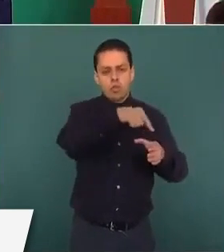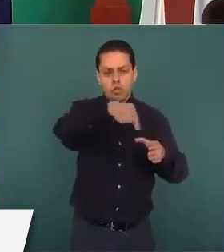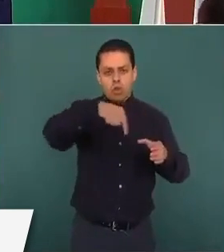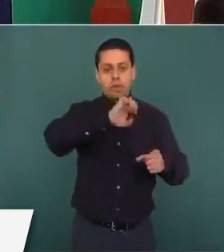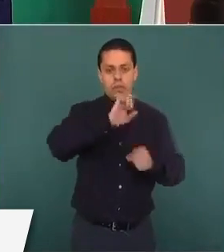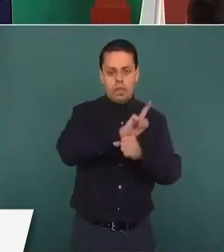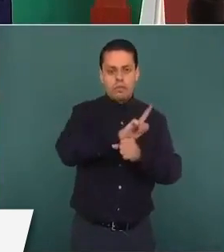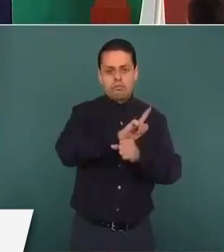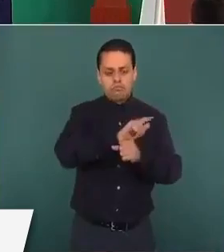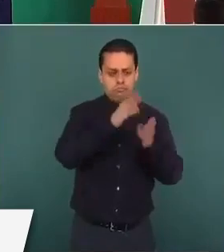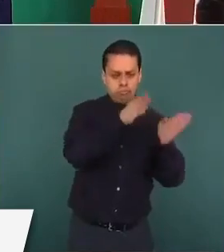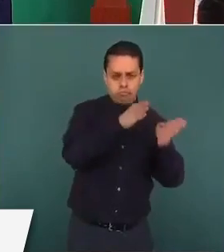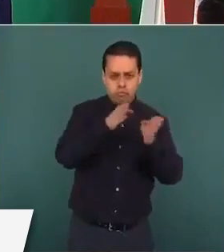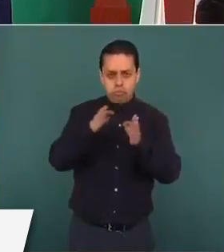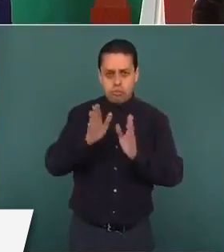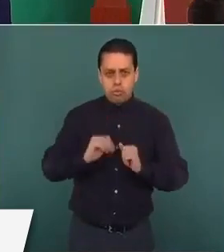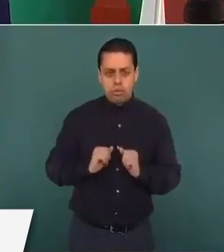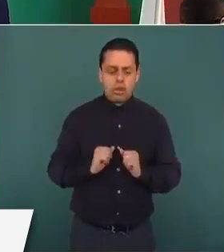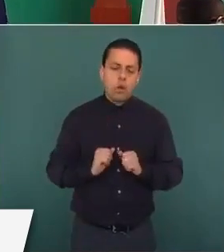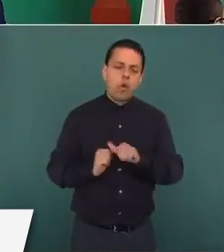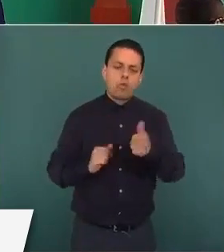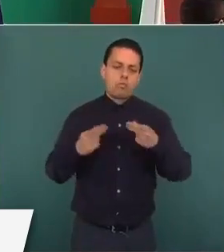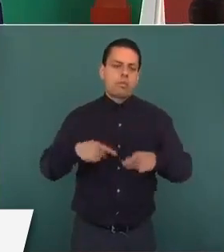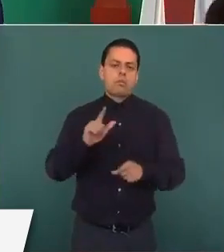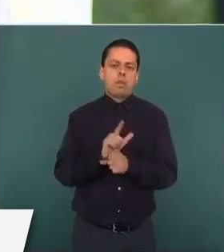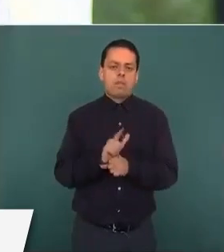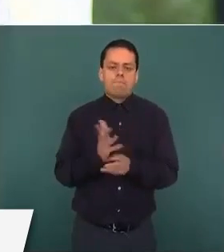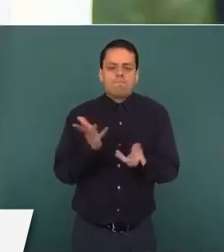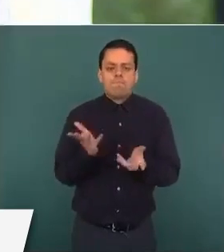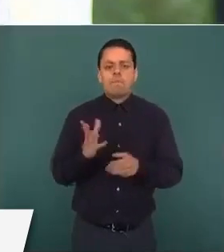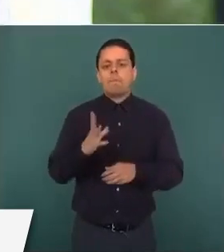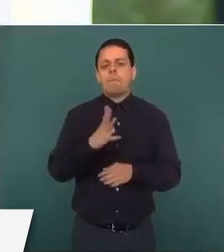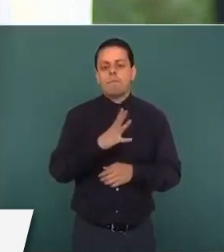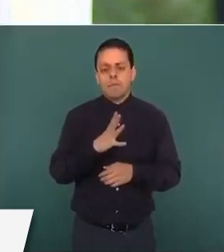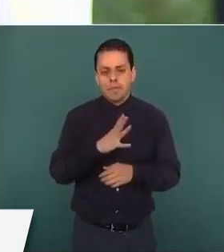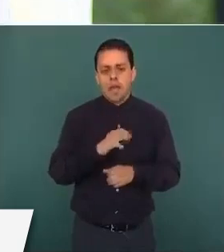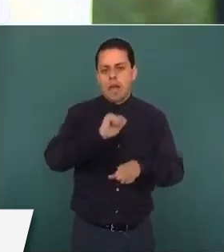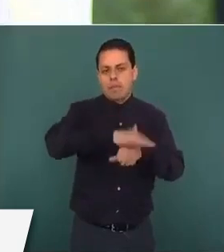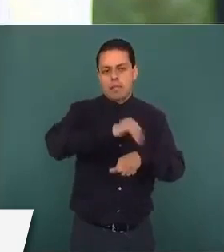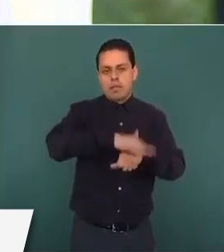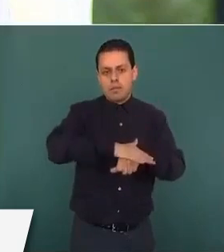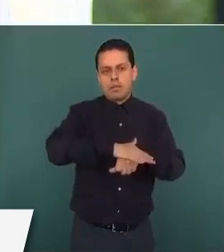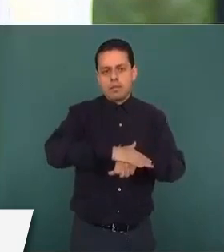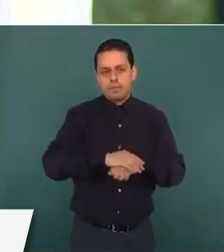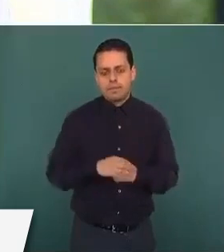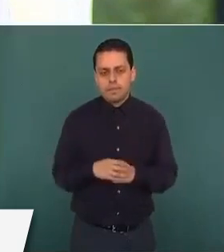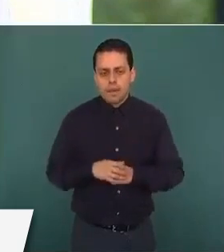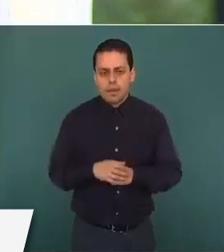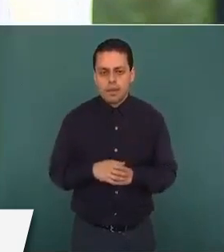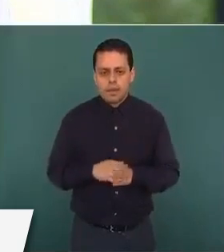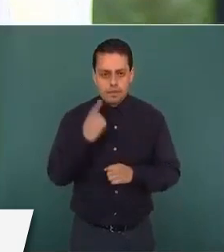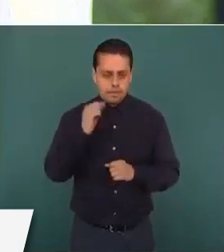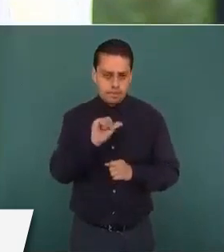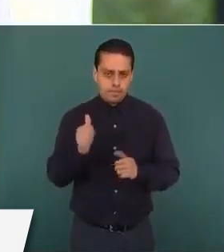y algún personal que se considera en situación administrativa. Adelante.